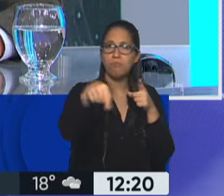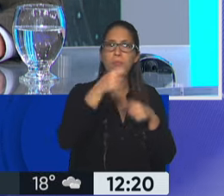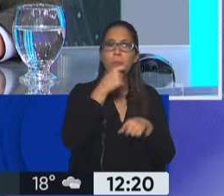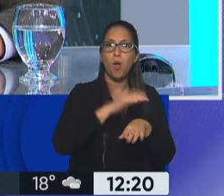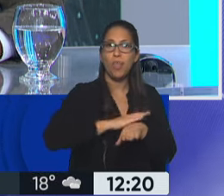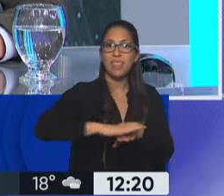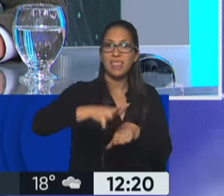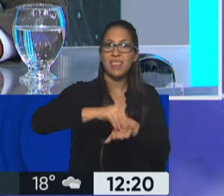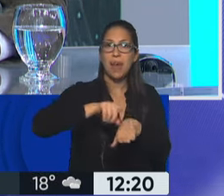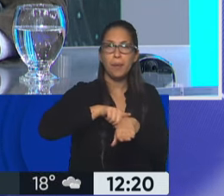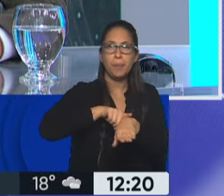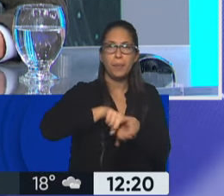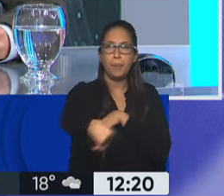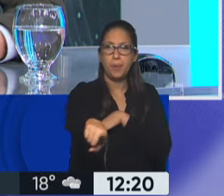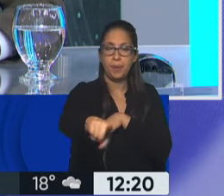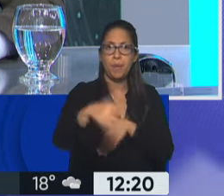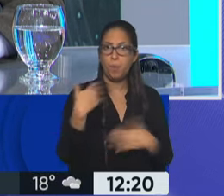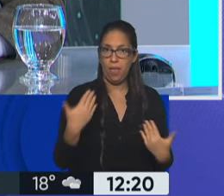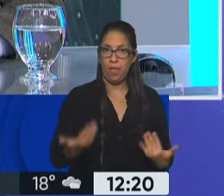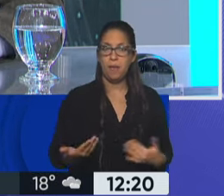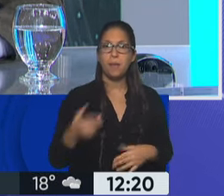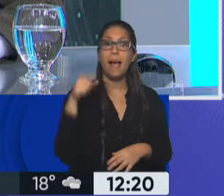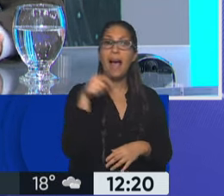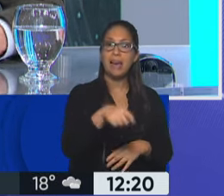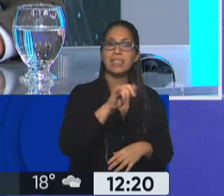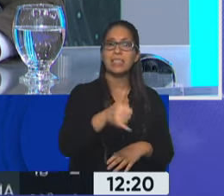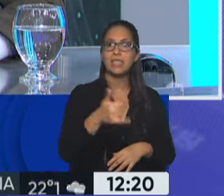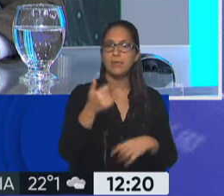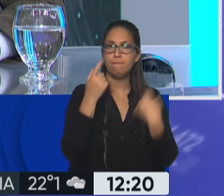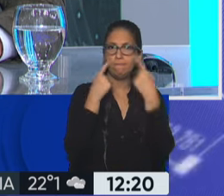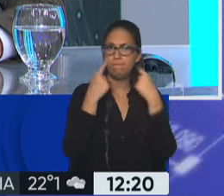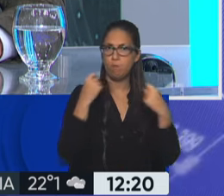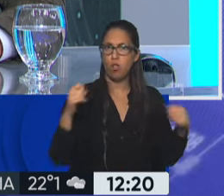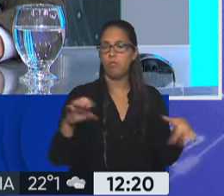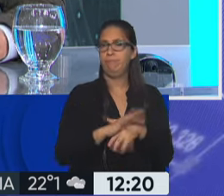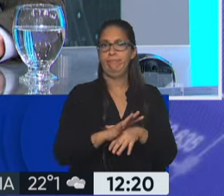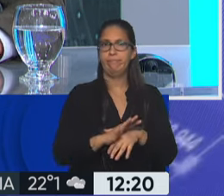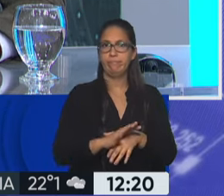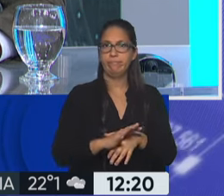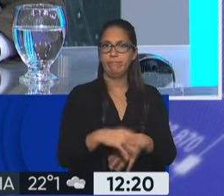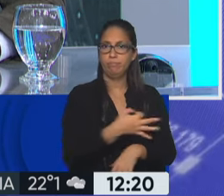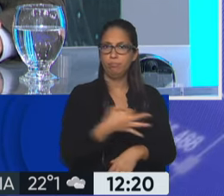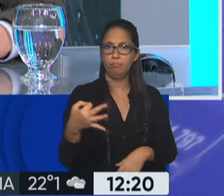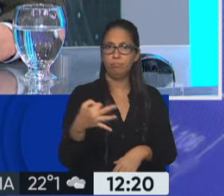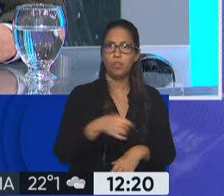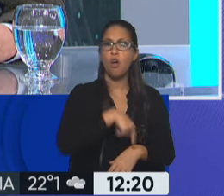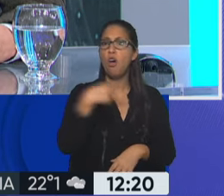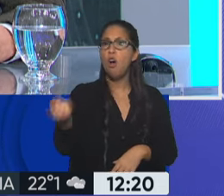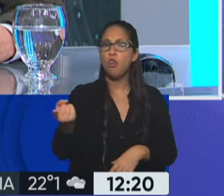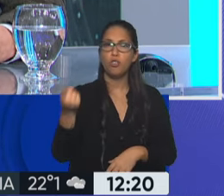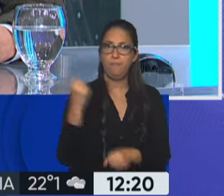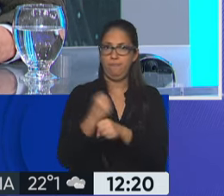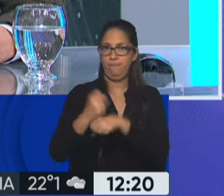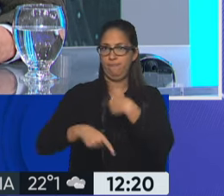del de la tierra o más más sobre el suelo en eso sí ha sido muy eficiente el sistema el otro Hay que seguir